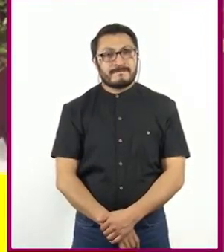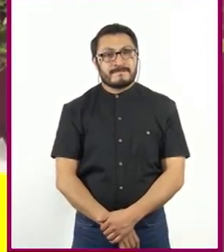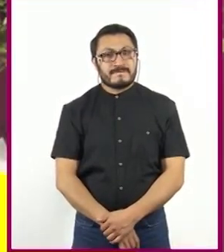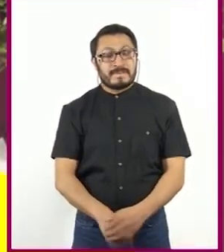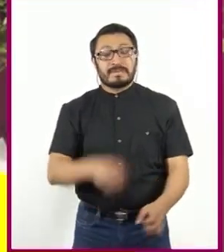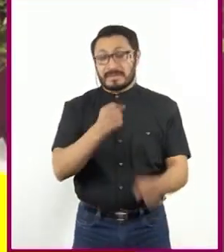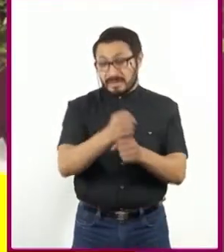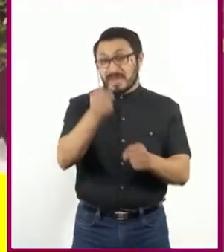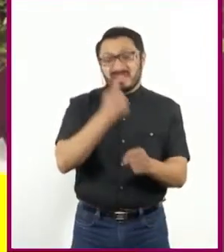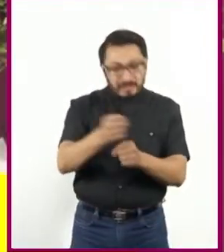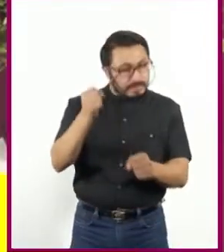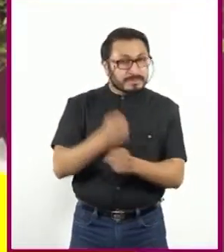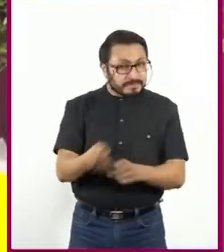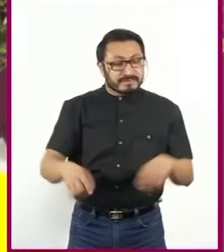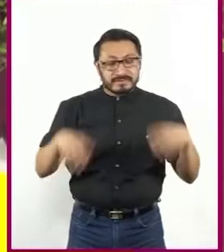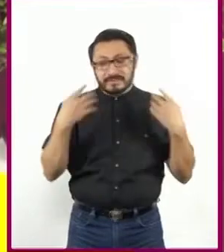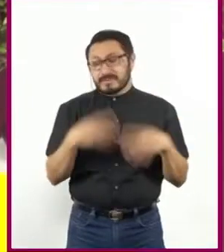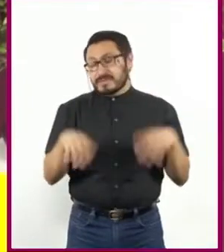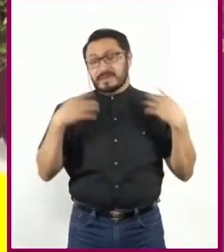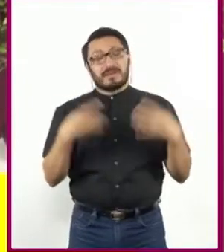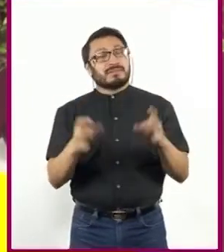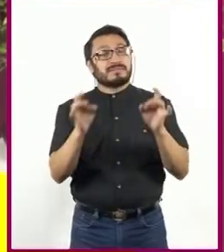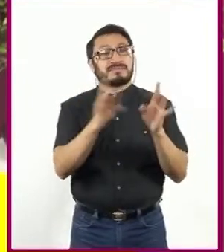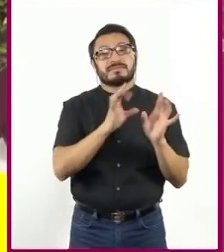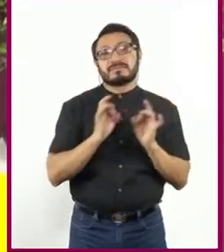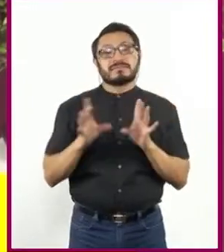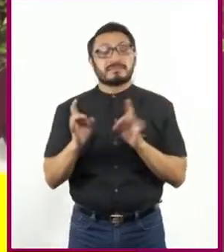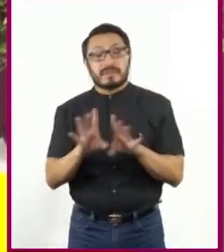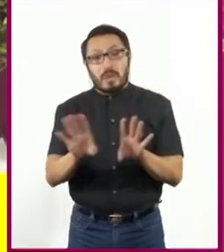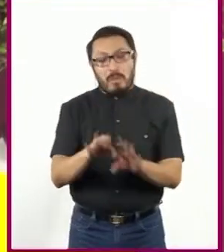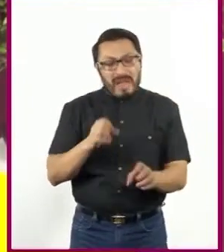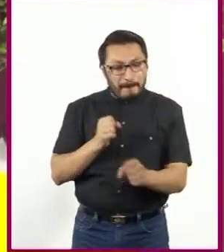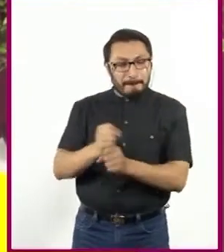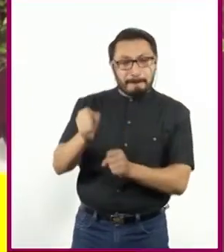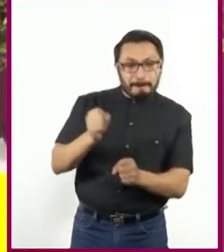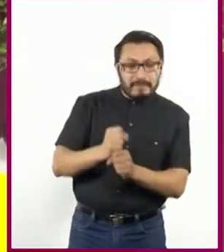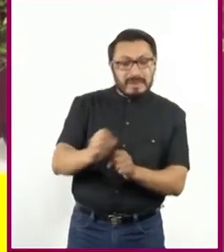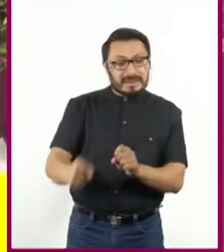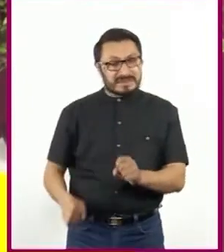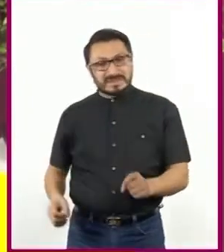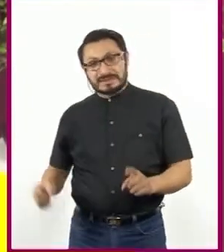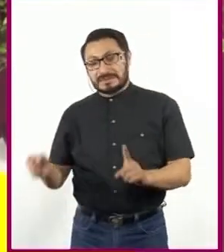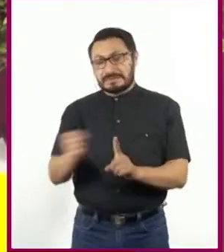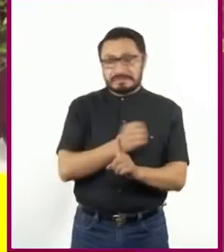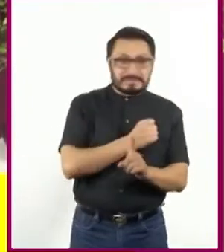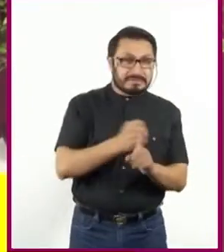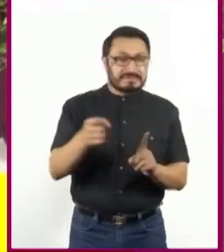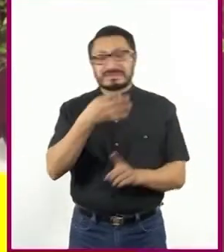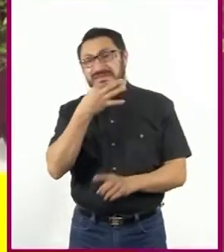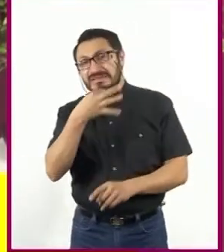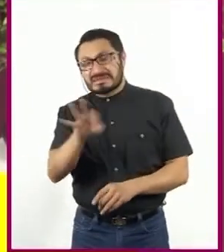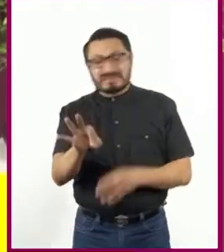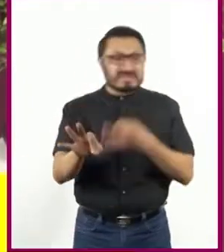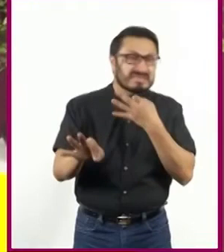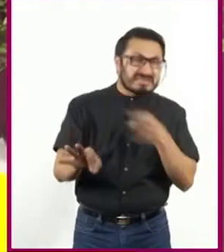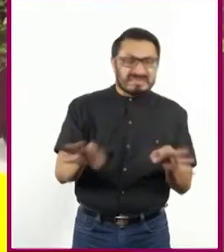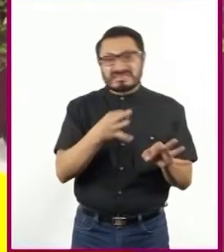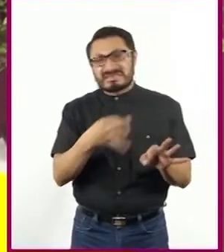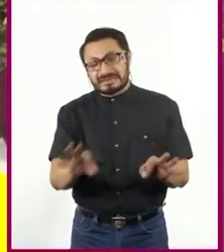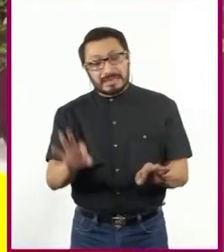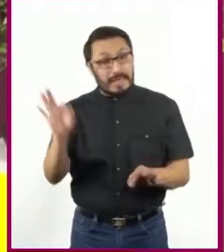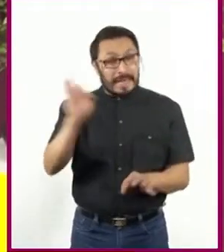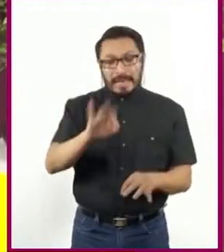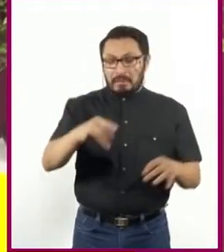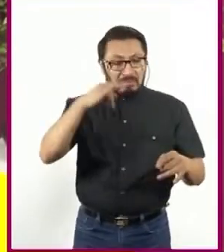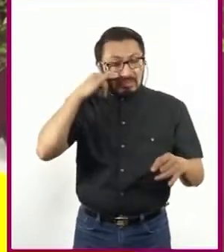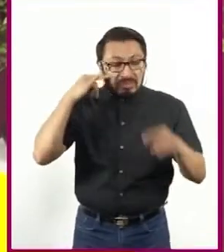La violencia se manifiesta en situaciones como el maltrato, los golpes y los insultos. Pueden no ser visibles,